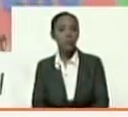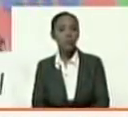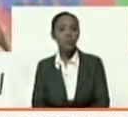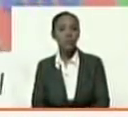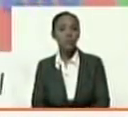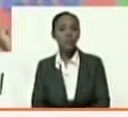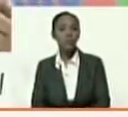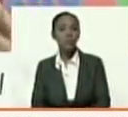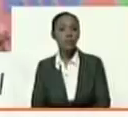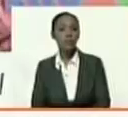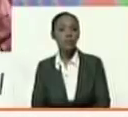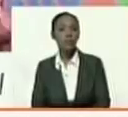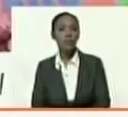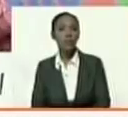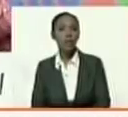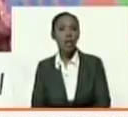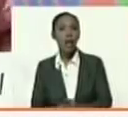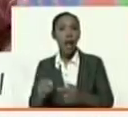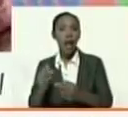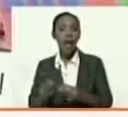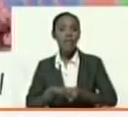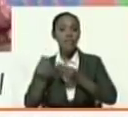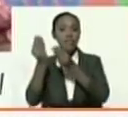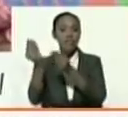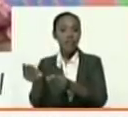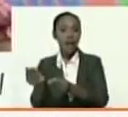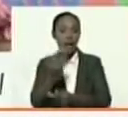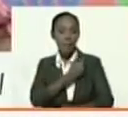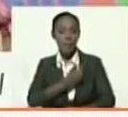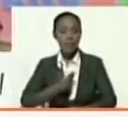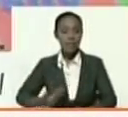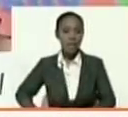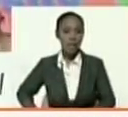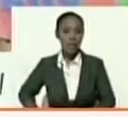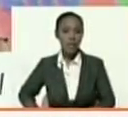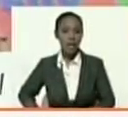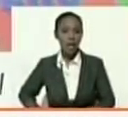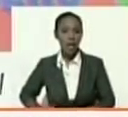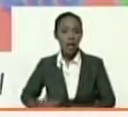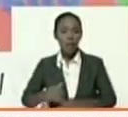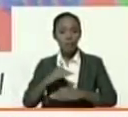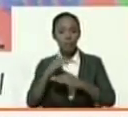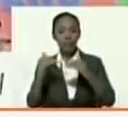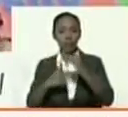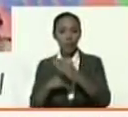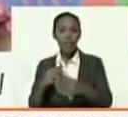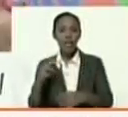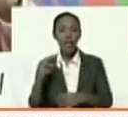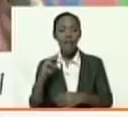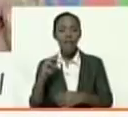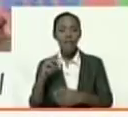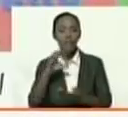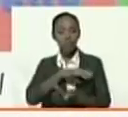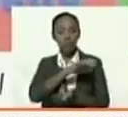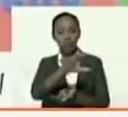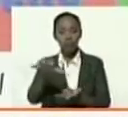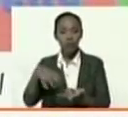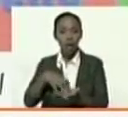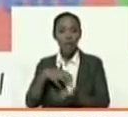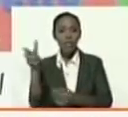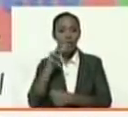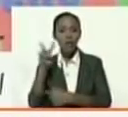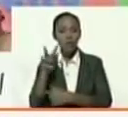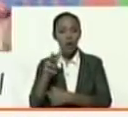sobre la entrega reciente de la presidencia de la MINOVAL por parte de Venezuela, con resultados